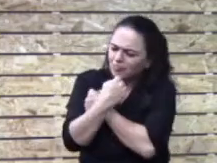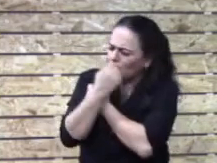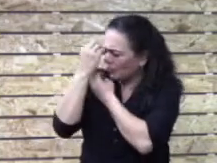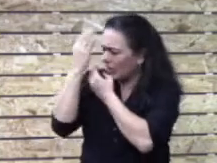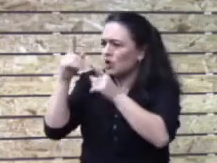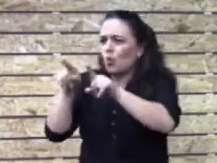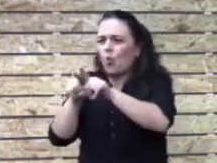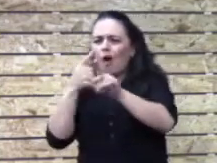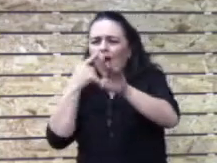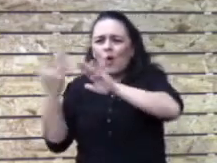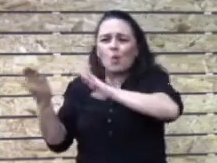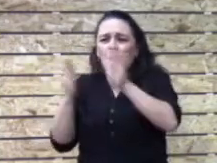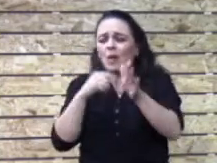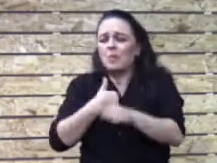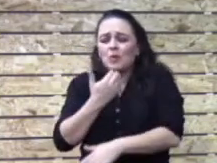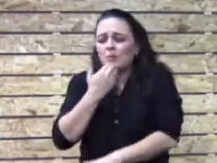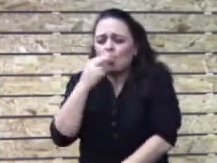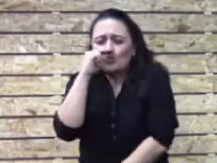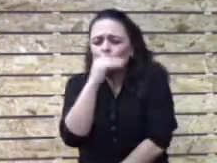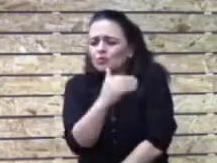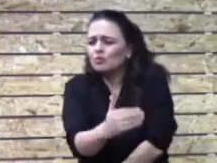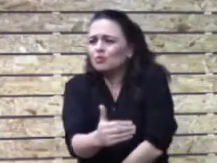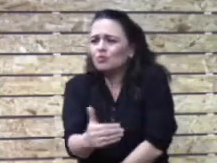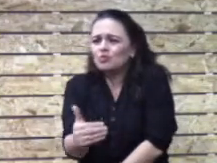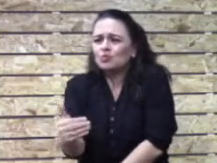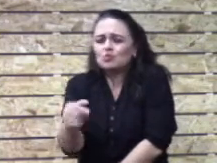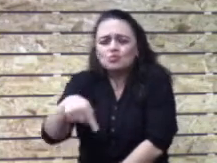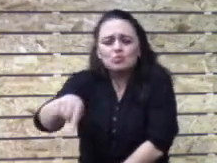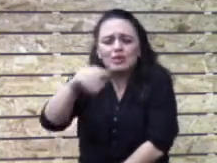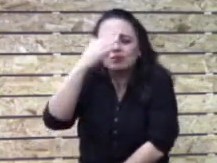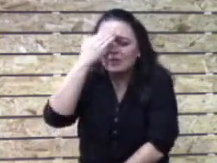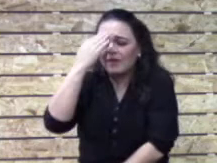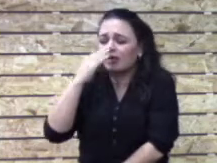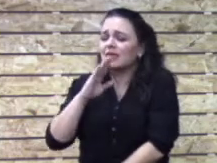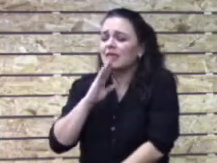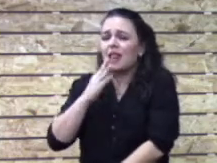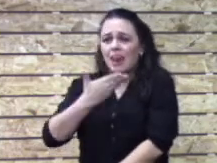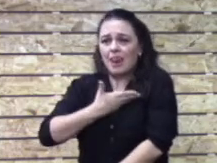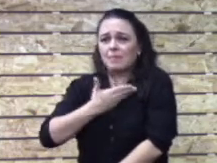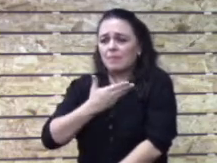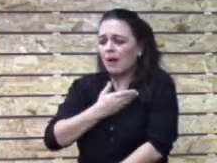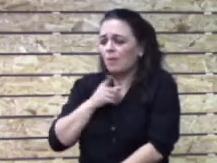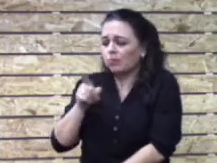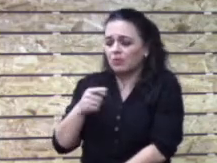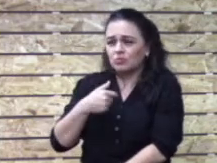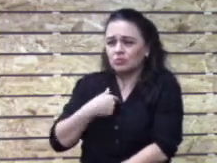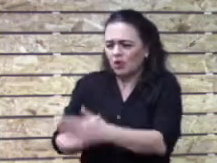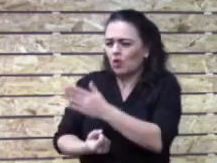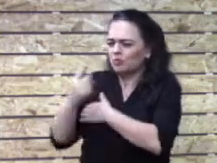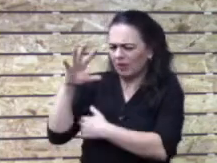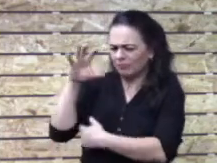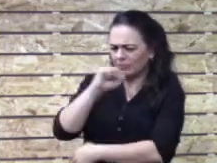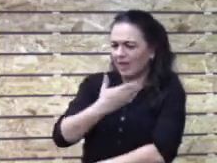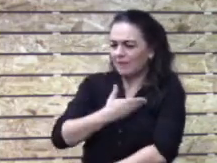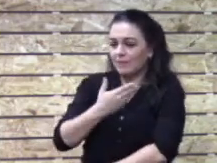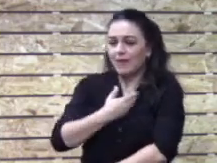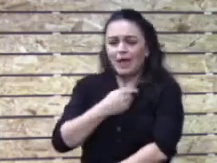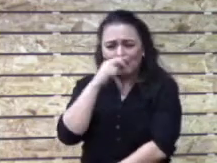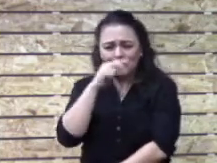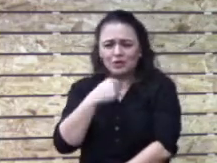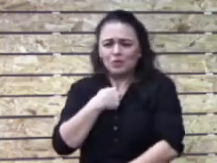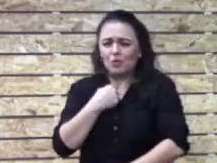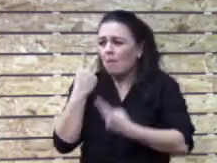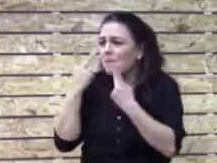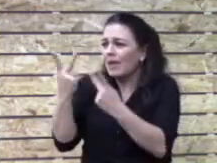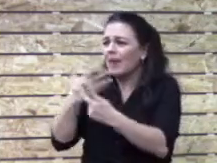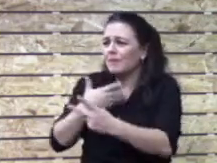niño que usted puede saber muy claramente quién es su mamá cuando el niño sale corriendo a refugiarse